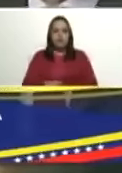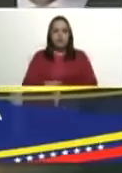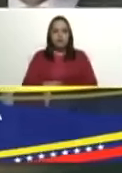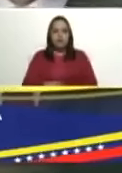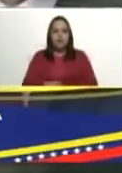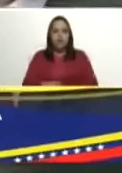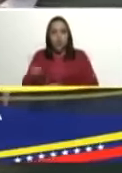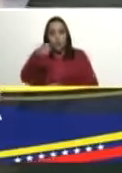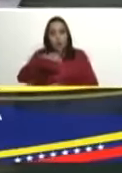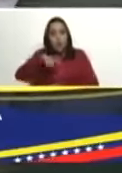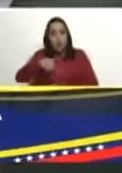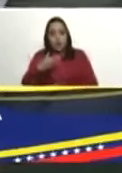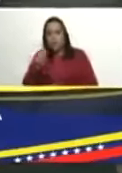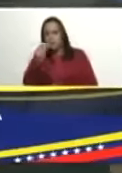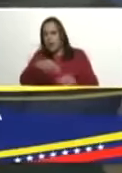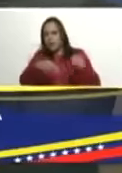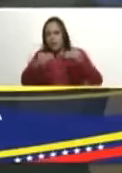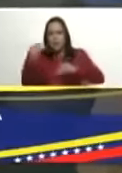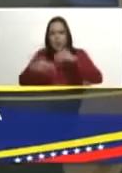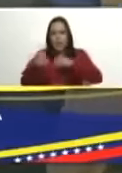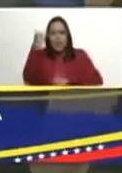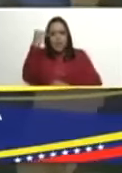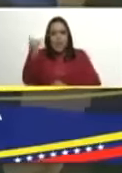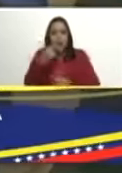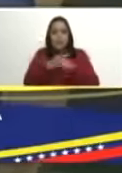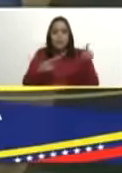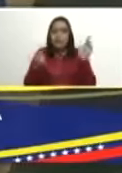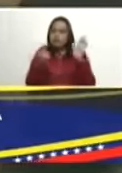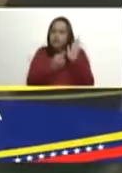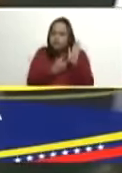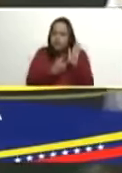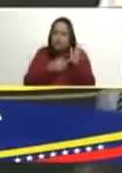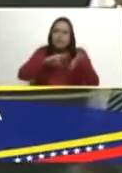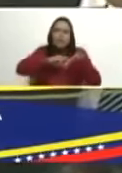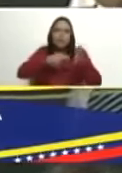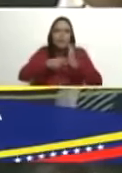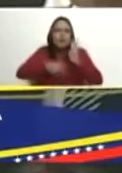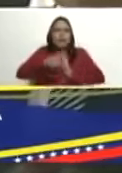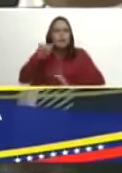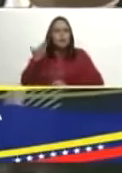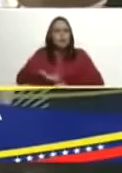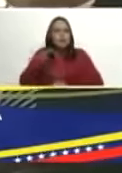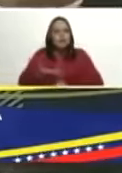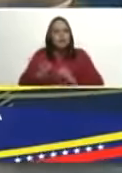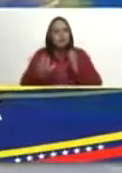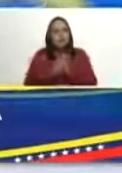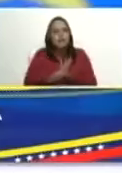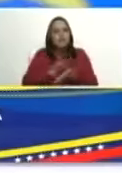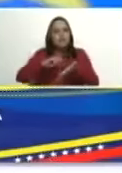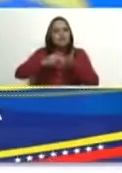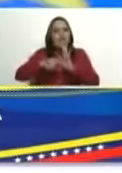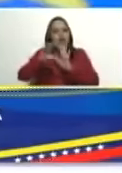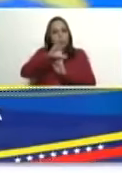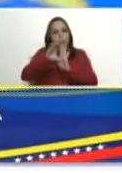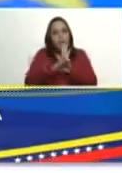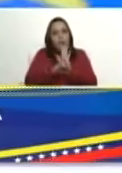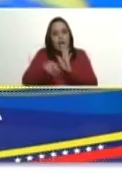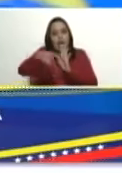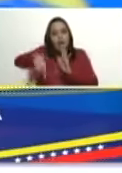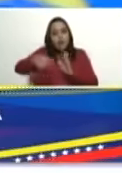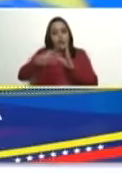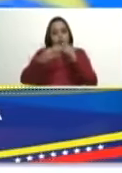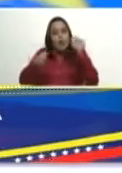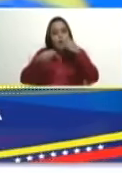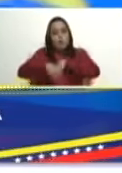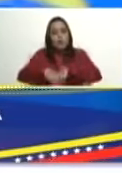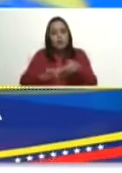le puede agregar otros conceptos, pero esa es la idea esencial y de consenso en